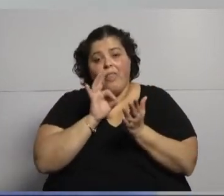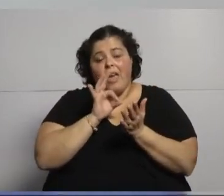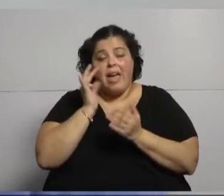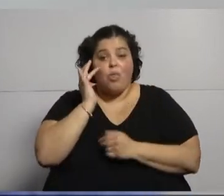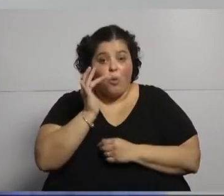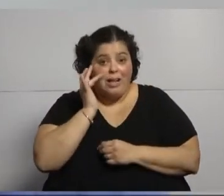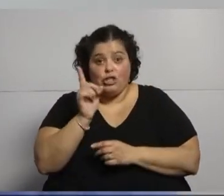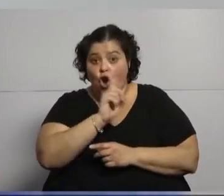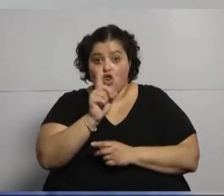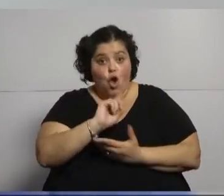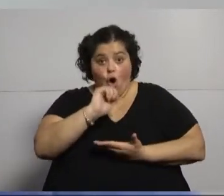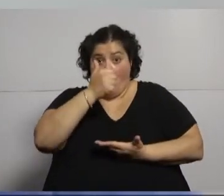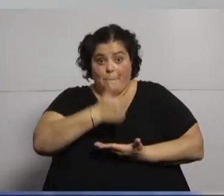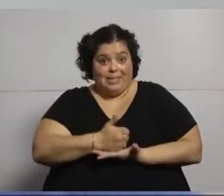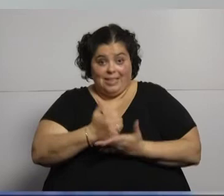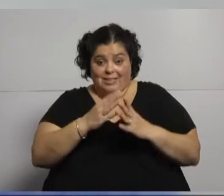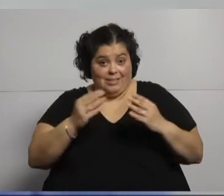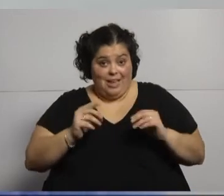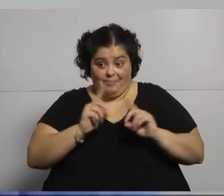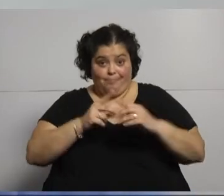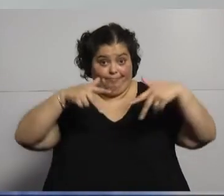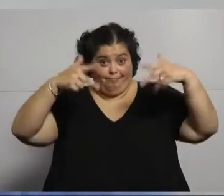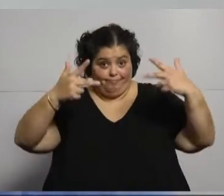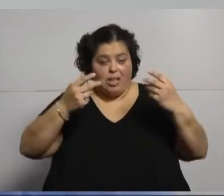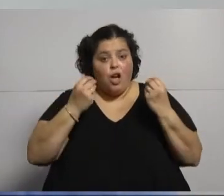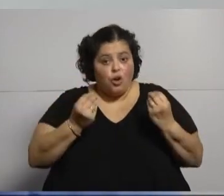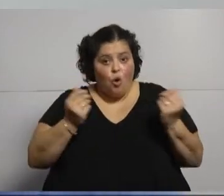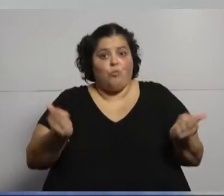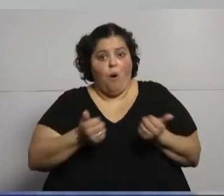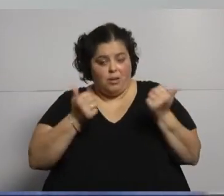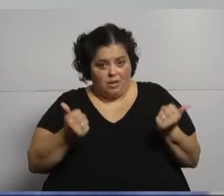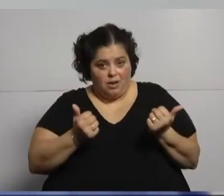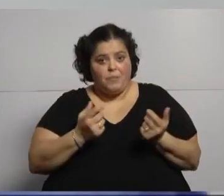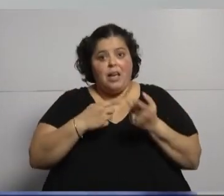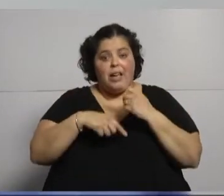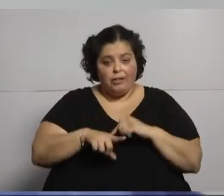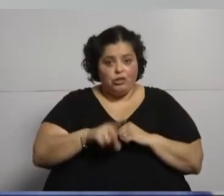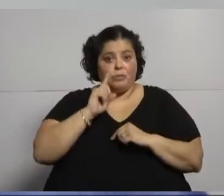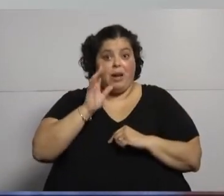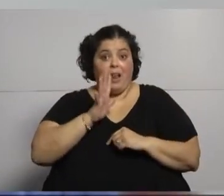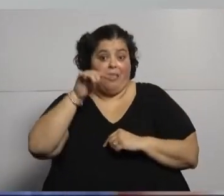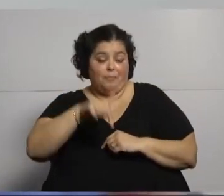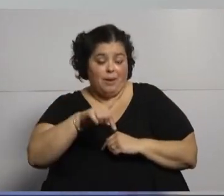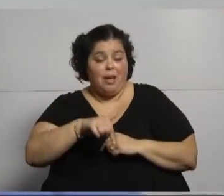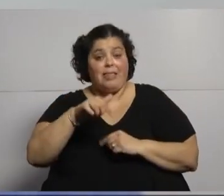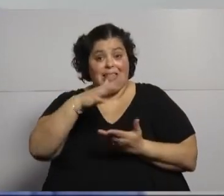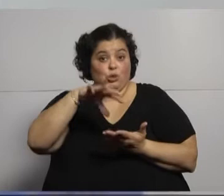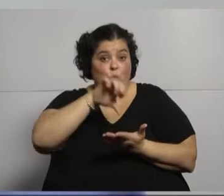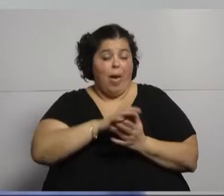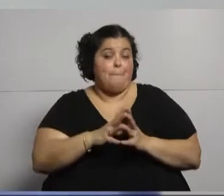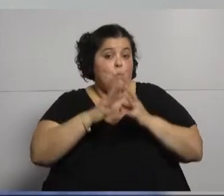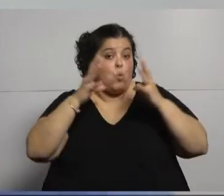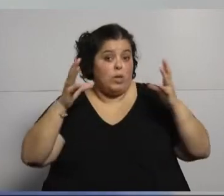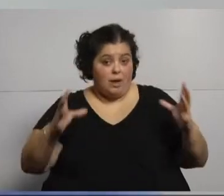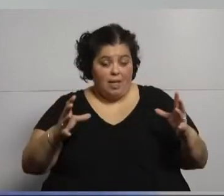poder sumar todas las capacidades que pudiéramos tener transversalmente en la administración. Efectivamente, Bogotá es una ciudad muy grande, su administración tiene un